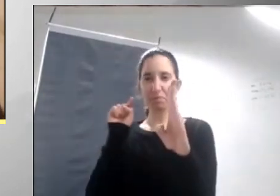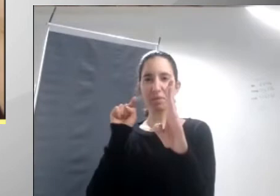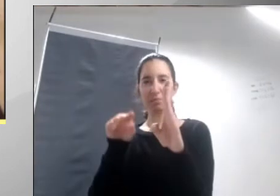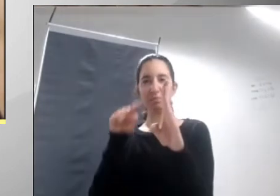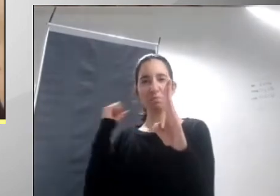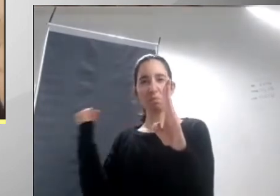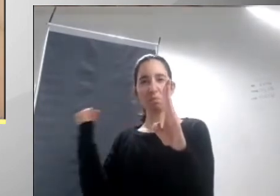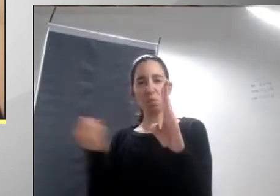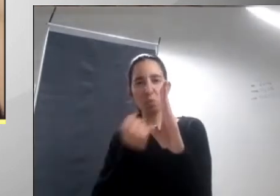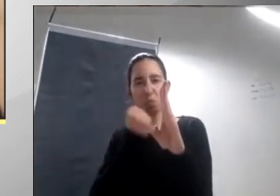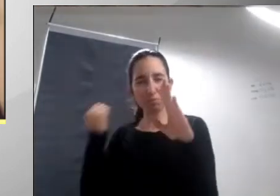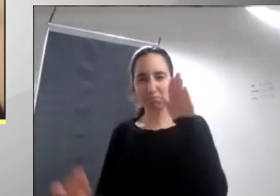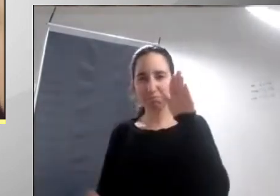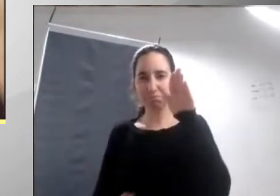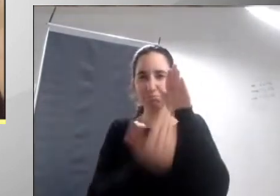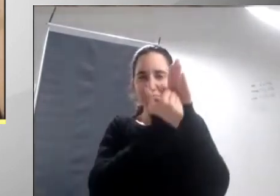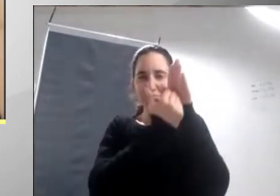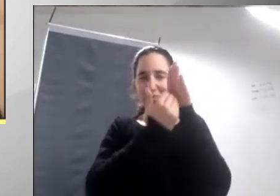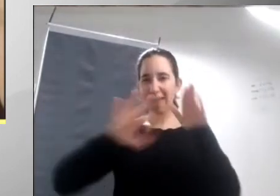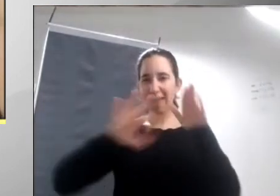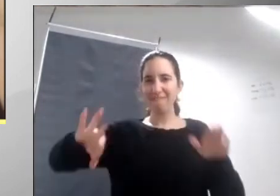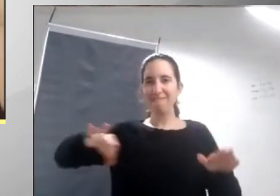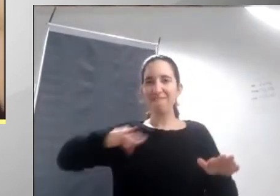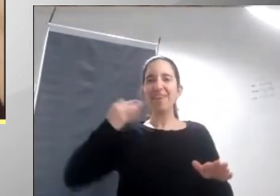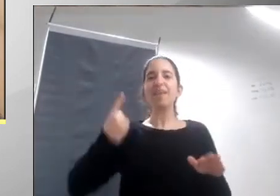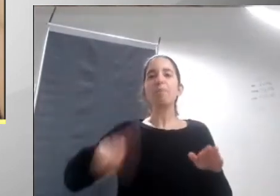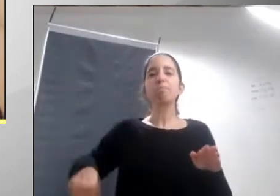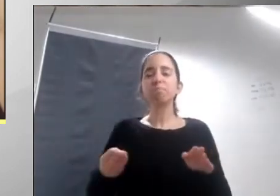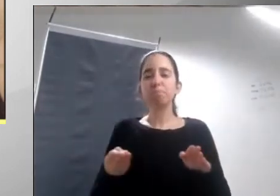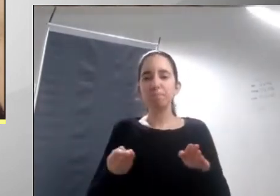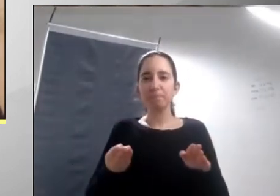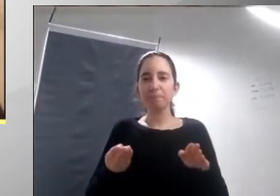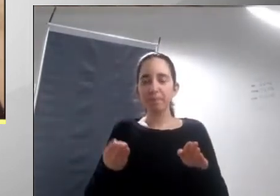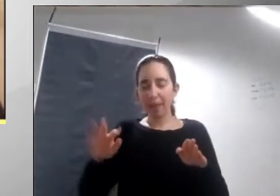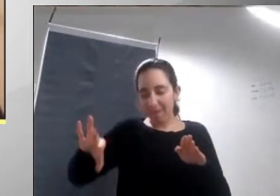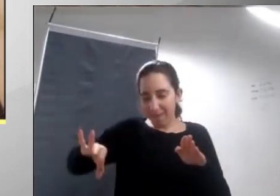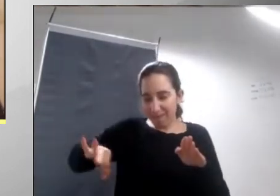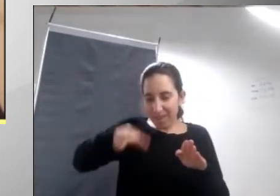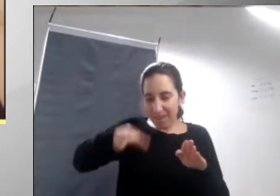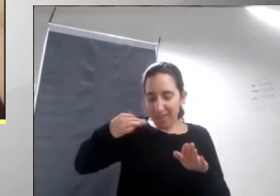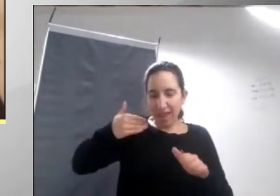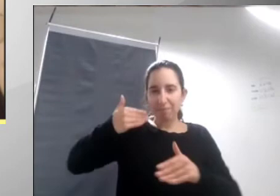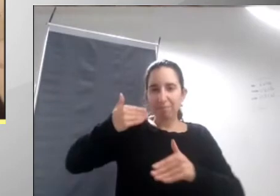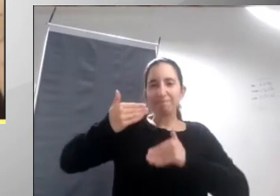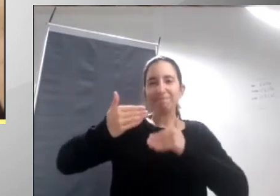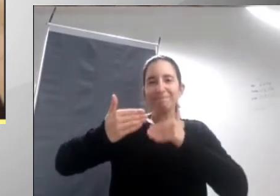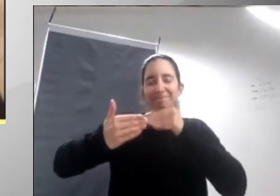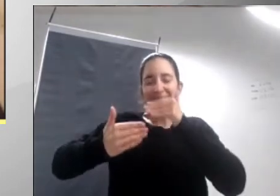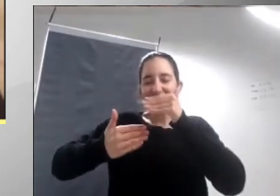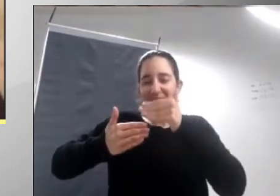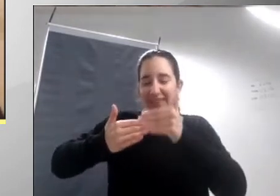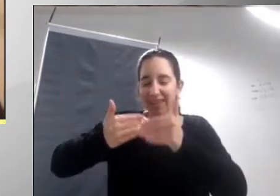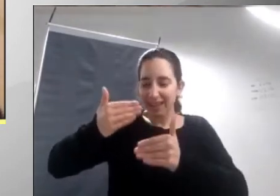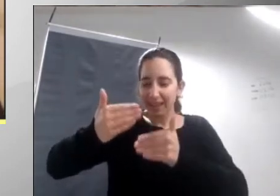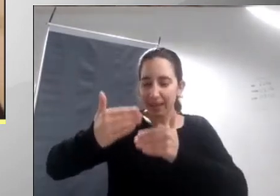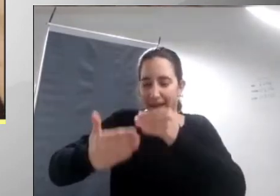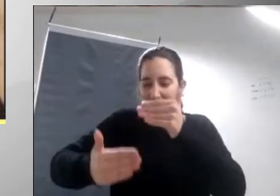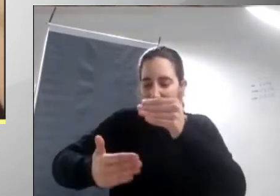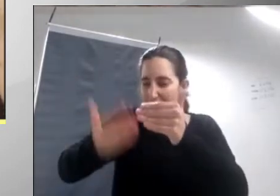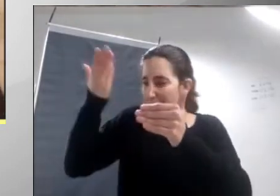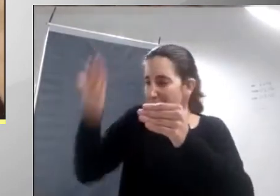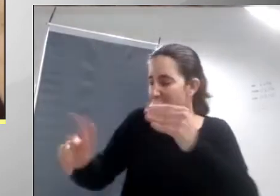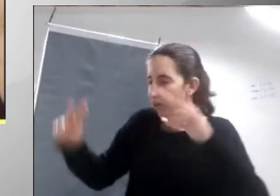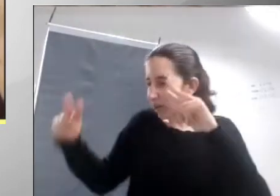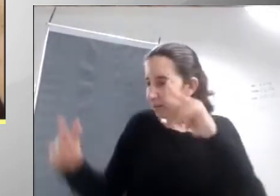que la vida es la innovación, es la creatividad al servicio del encuentro con el otro,